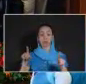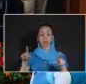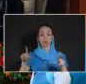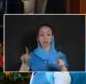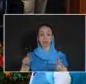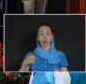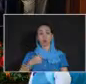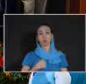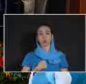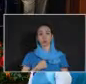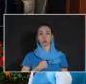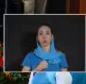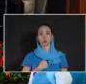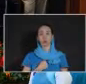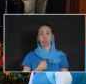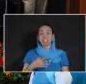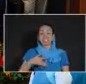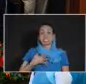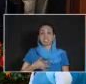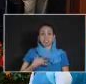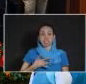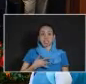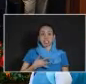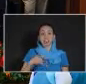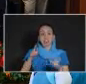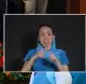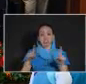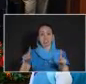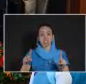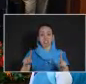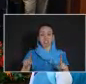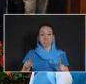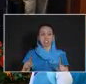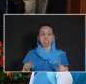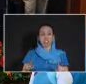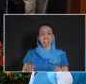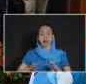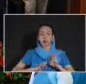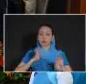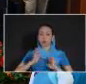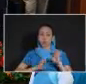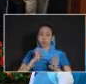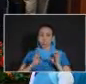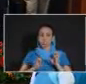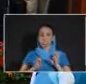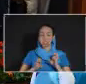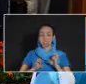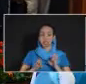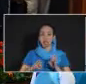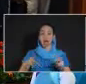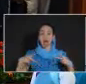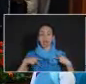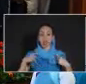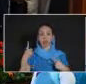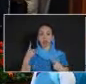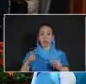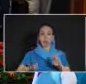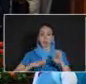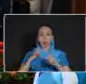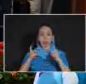Pero uno llega a sentir diferentes facetas, hay una reacción